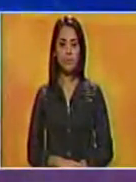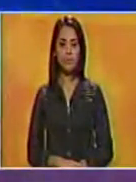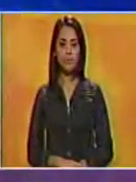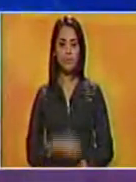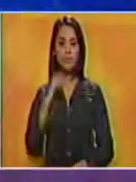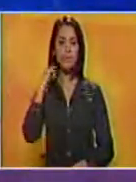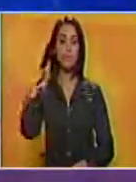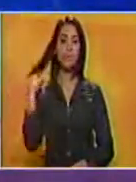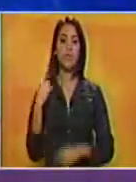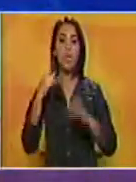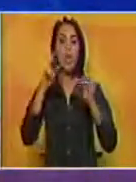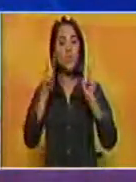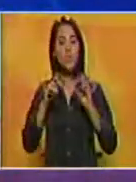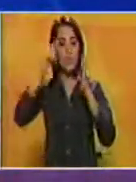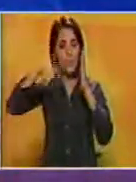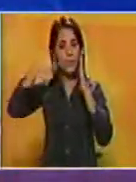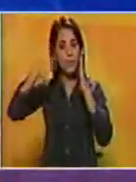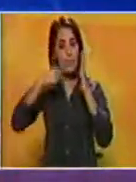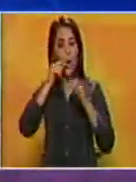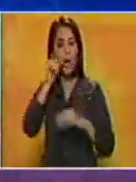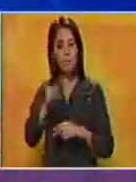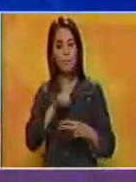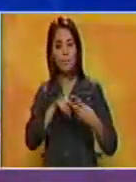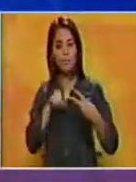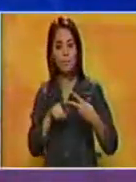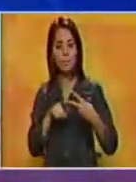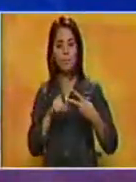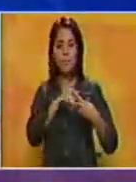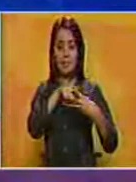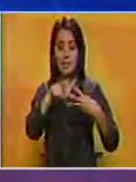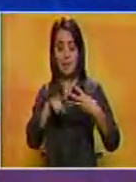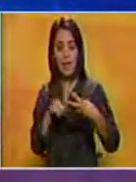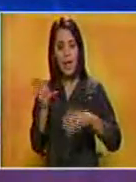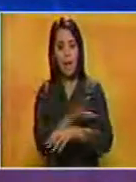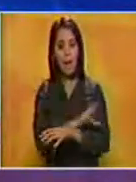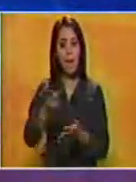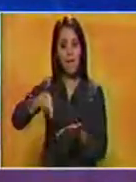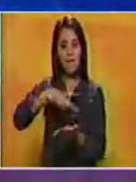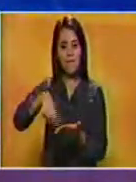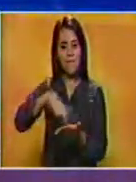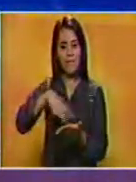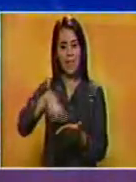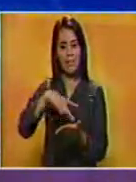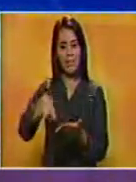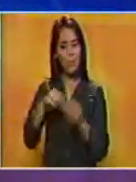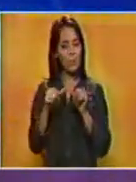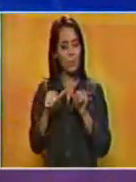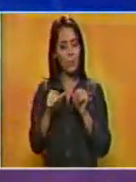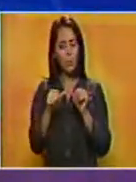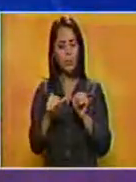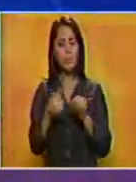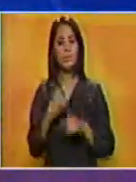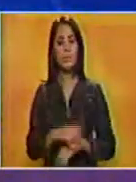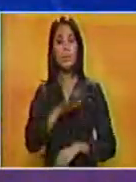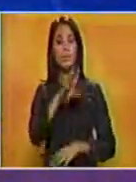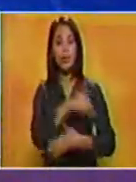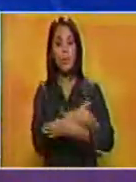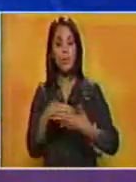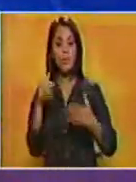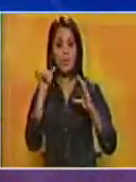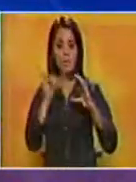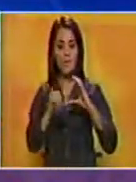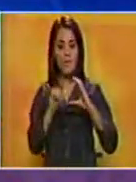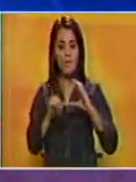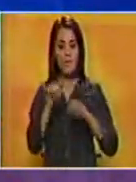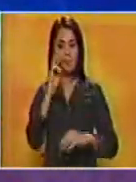Para cerrar, los voy a dejar con el nuevo video de Gianluca Bacci junto a Luis Fonsi y Yandel. Sigamos bailando. Es una fusión de ritmos y ya cuenta con más de 5 millones de